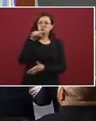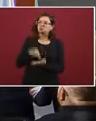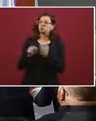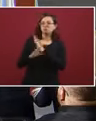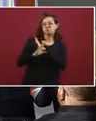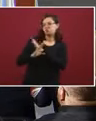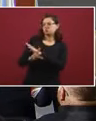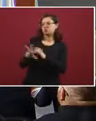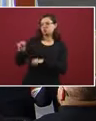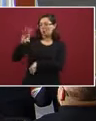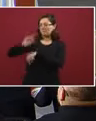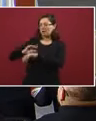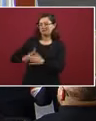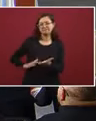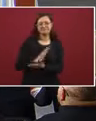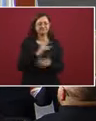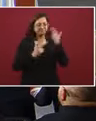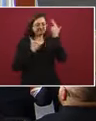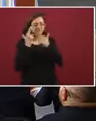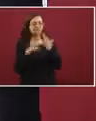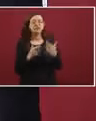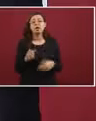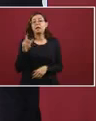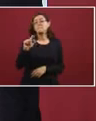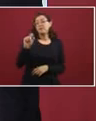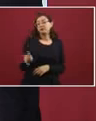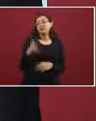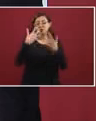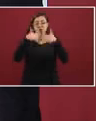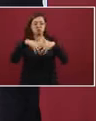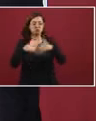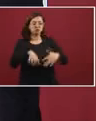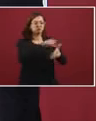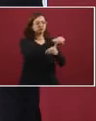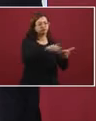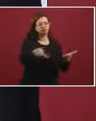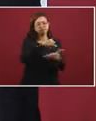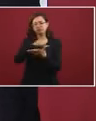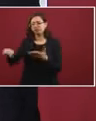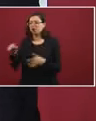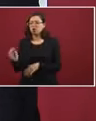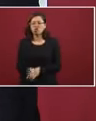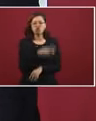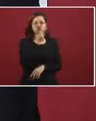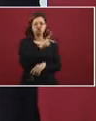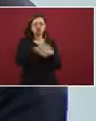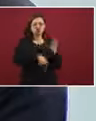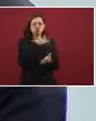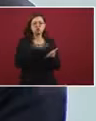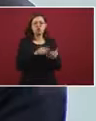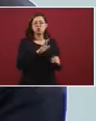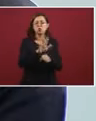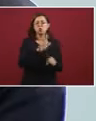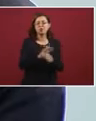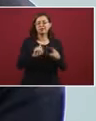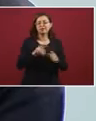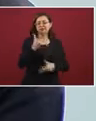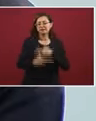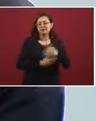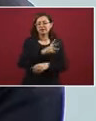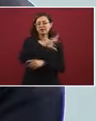no se dejaron verificar y movilizamos 24 bombas. Las dos gasolineras que no se dejaron verificar fue Servicios Integrados